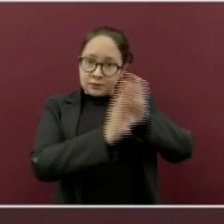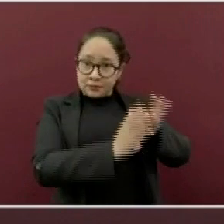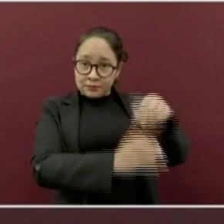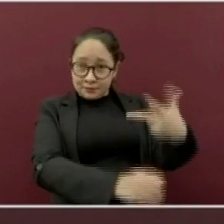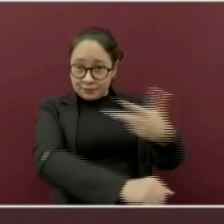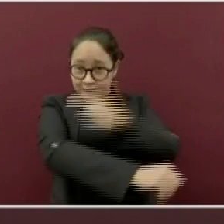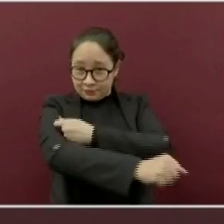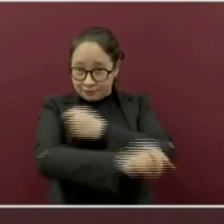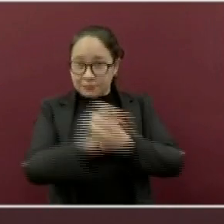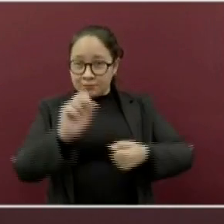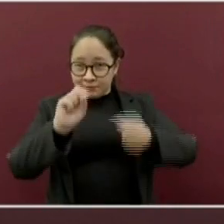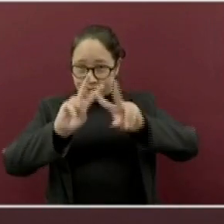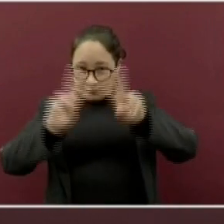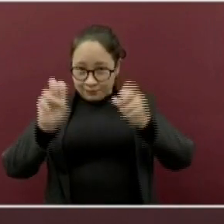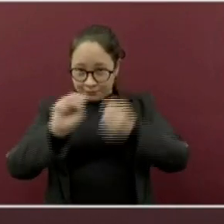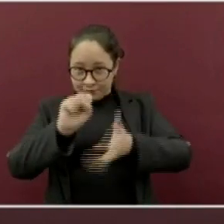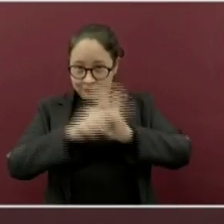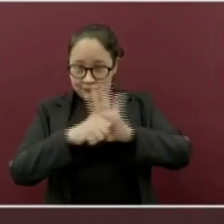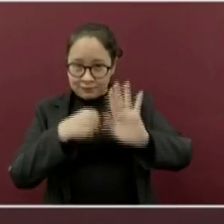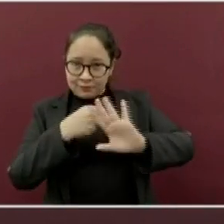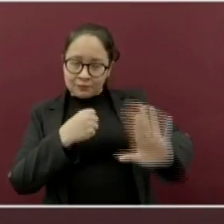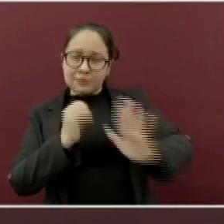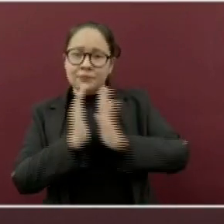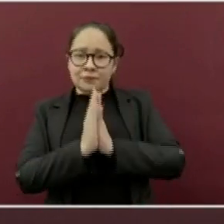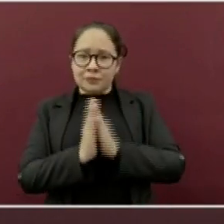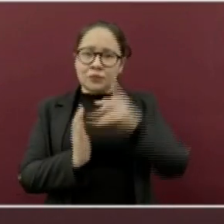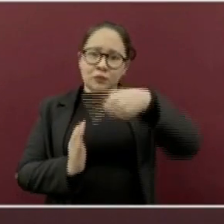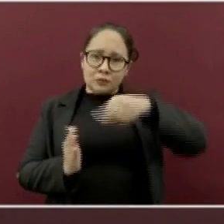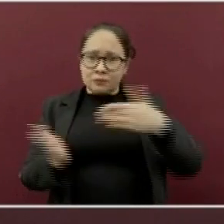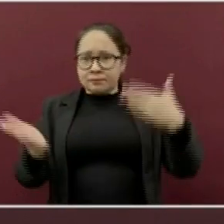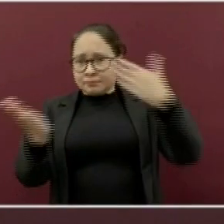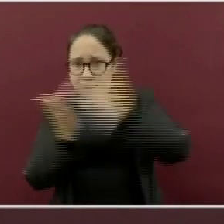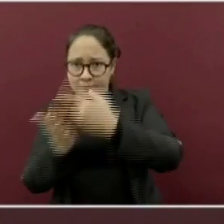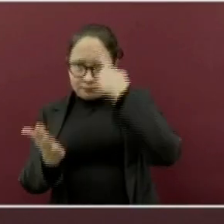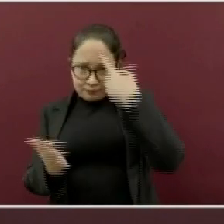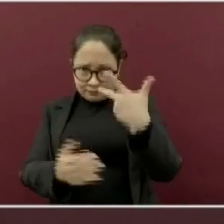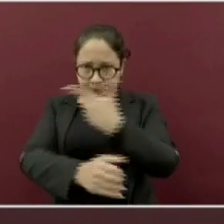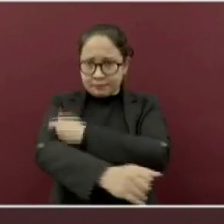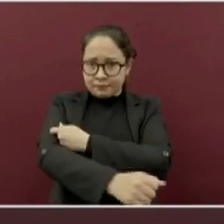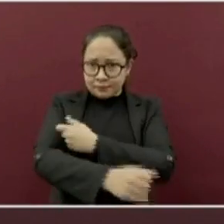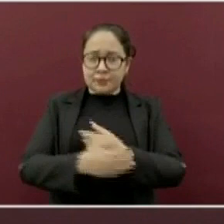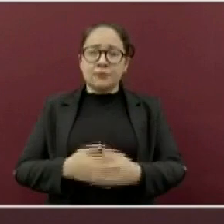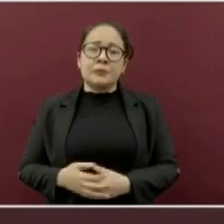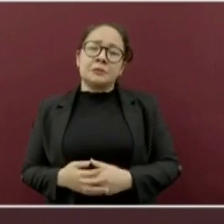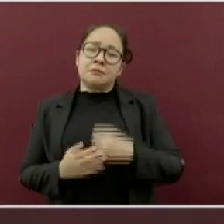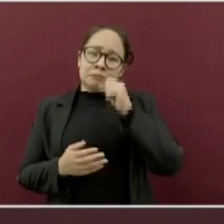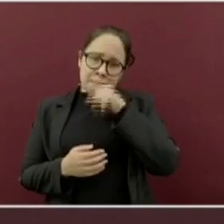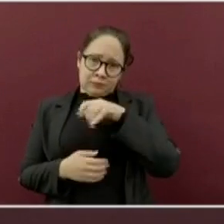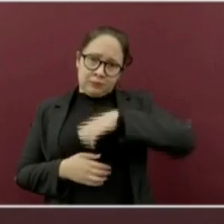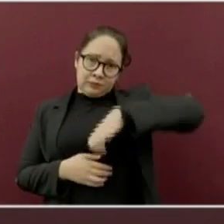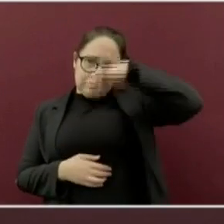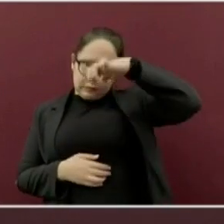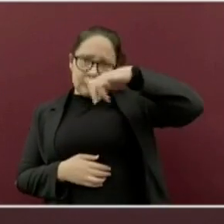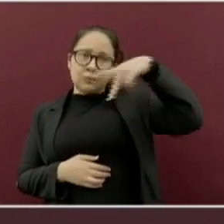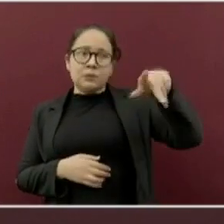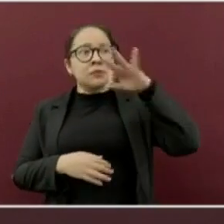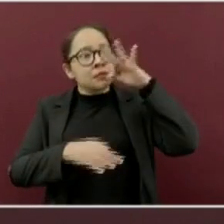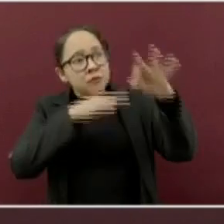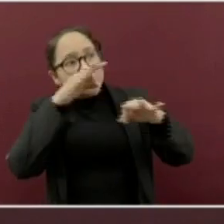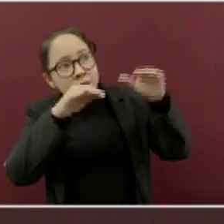favor, acudan al módulo que les corresponda, así como a su grupo de edad, para que